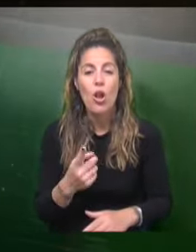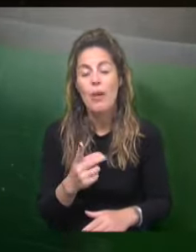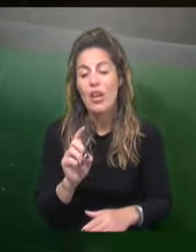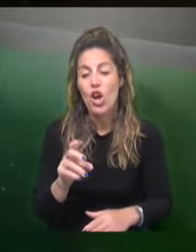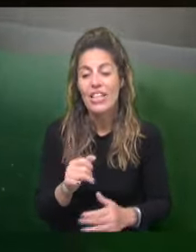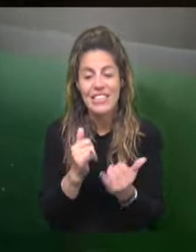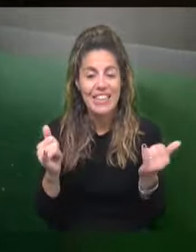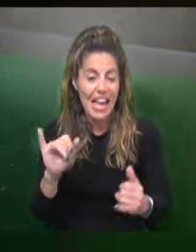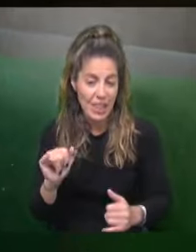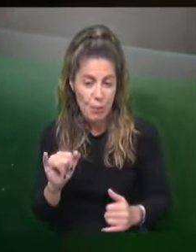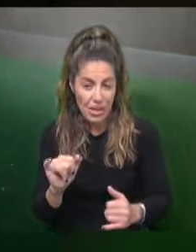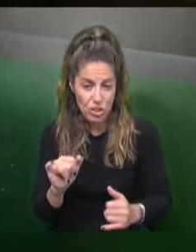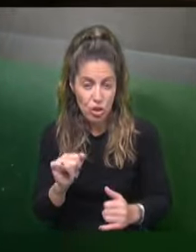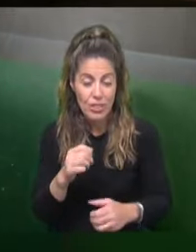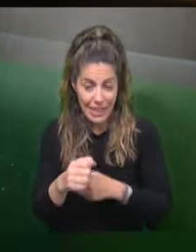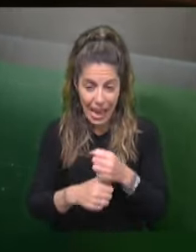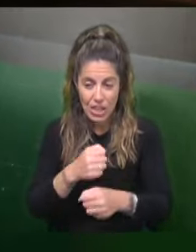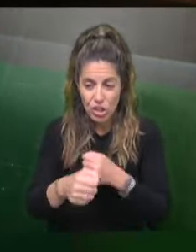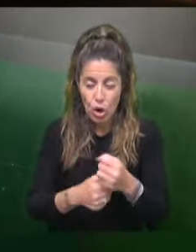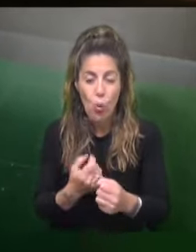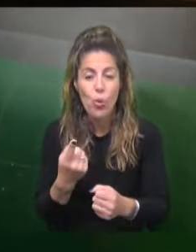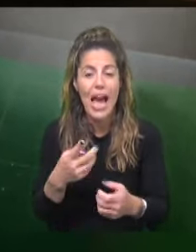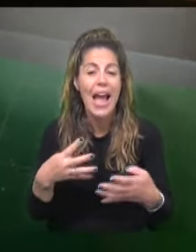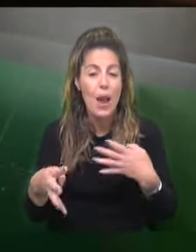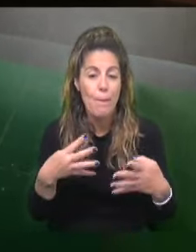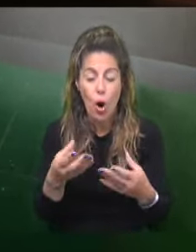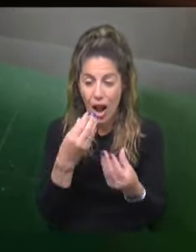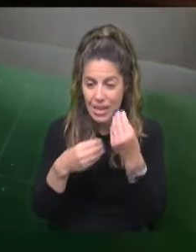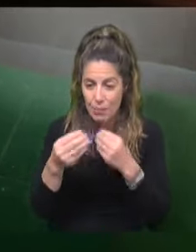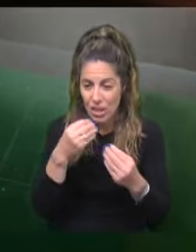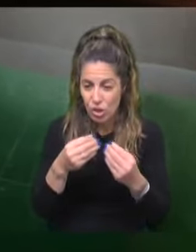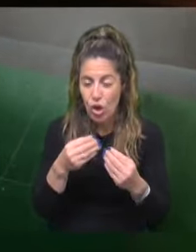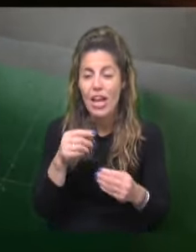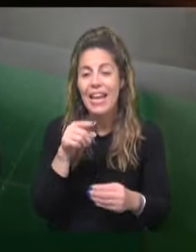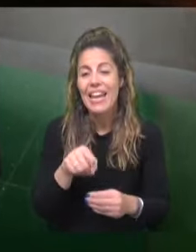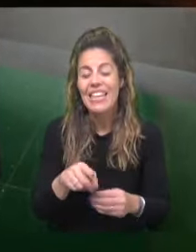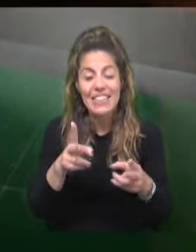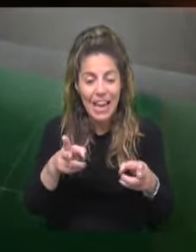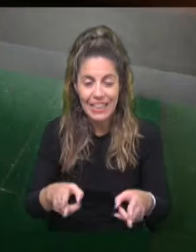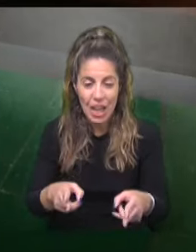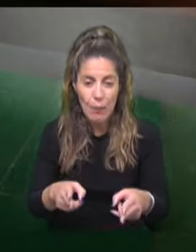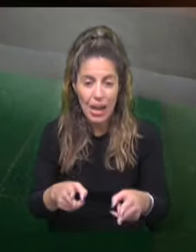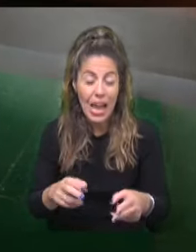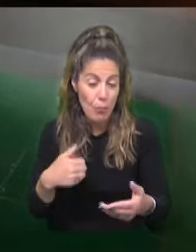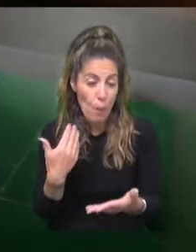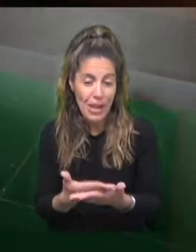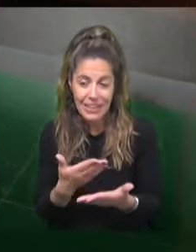año una espo alimento y en esta en esta etapa lo que nos hemos planteado esencialmente Es que la